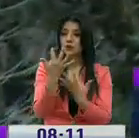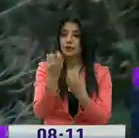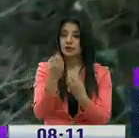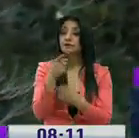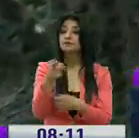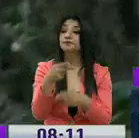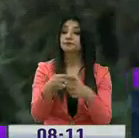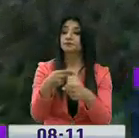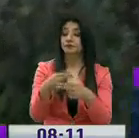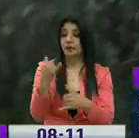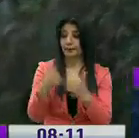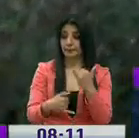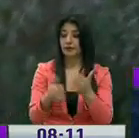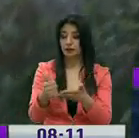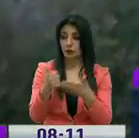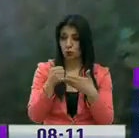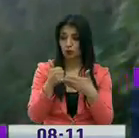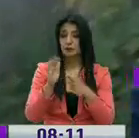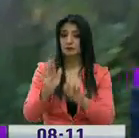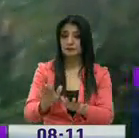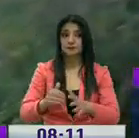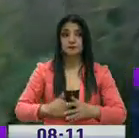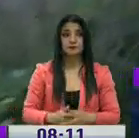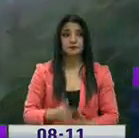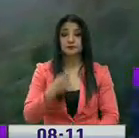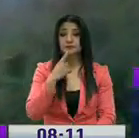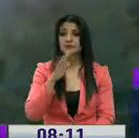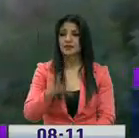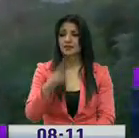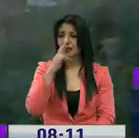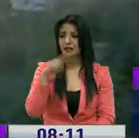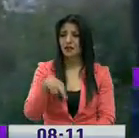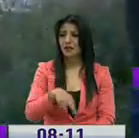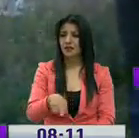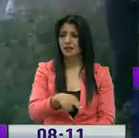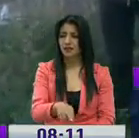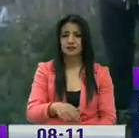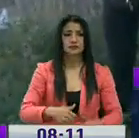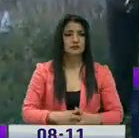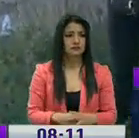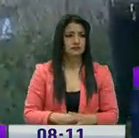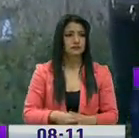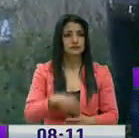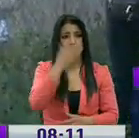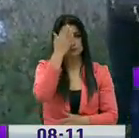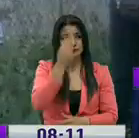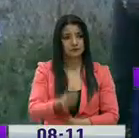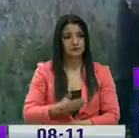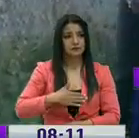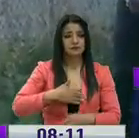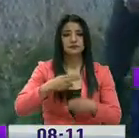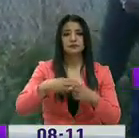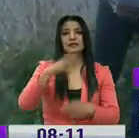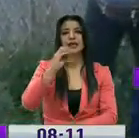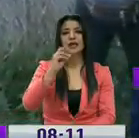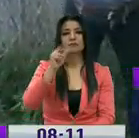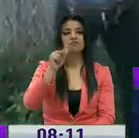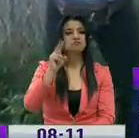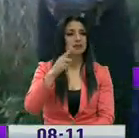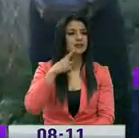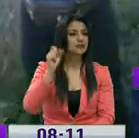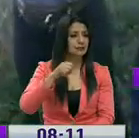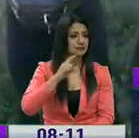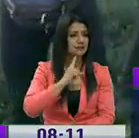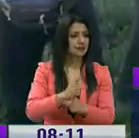Ayúdenme, por favor, con su nombre y apellido. Me decían que aquí hay ratas en el parque incluso. Buenos días, mi nombre es Carmen Hernández. Y sí, nuestro